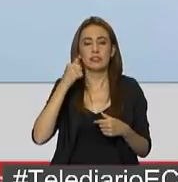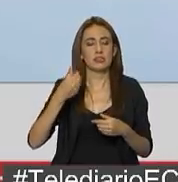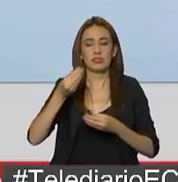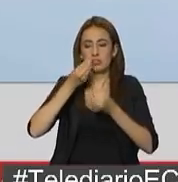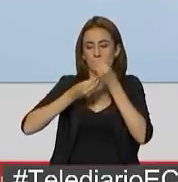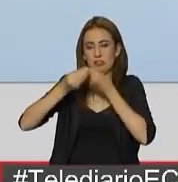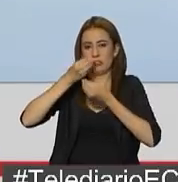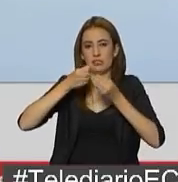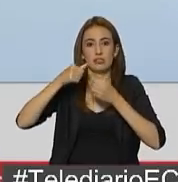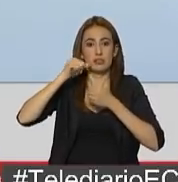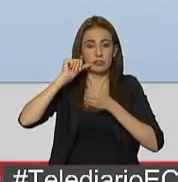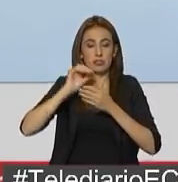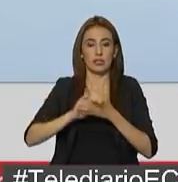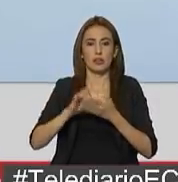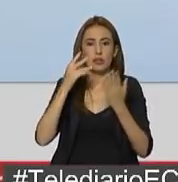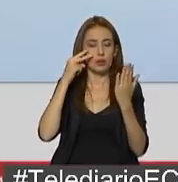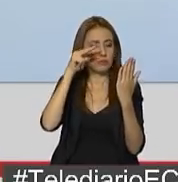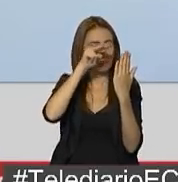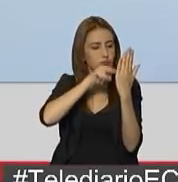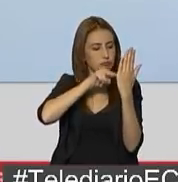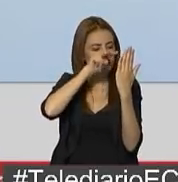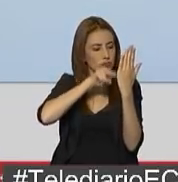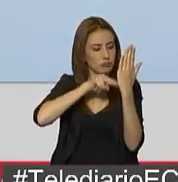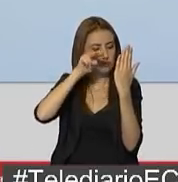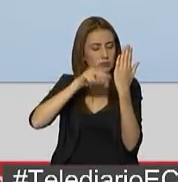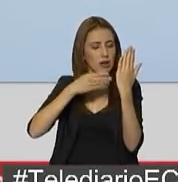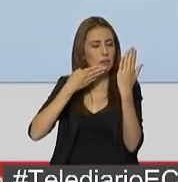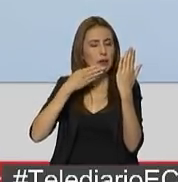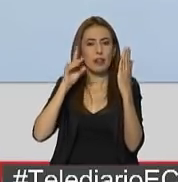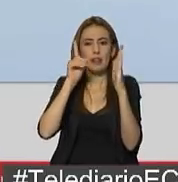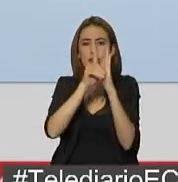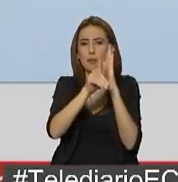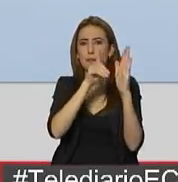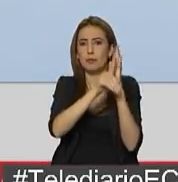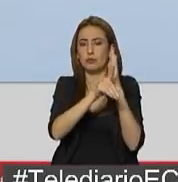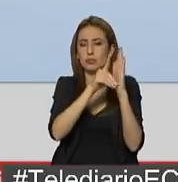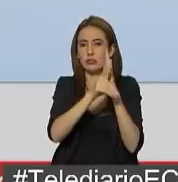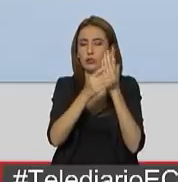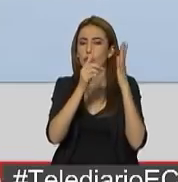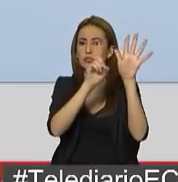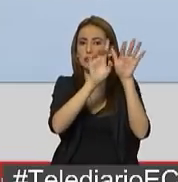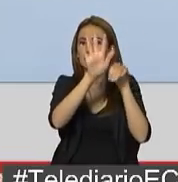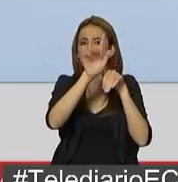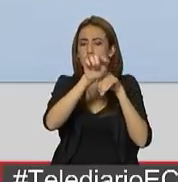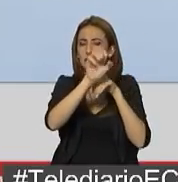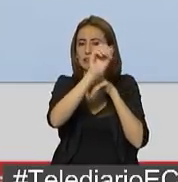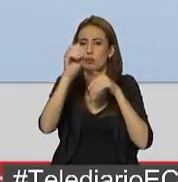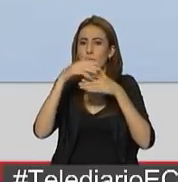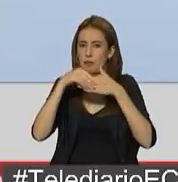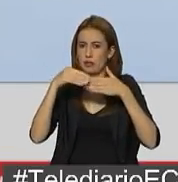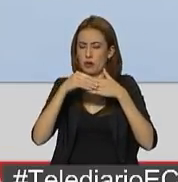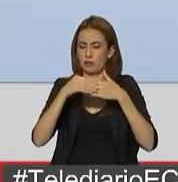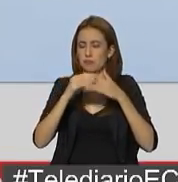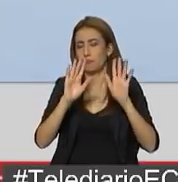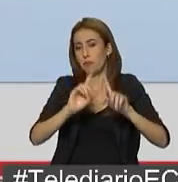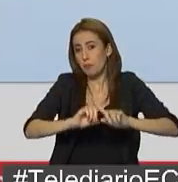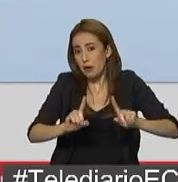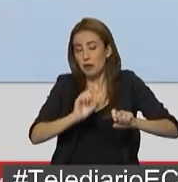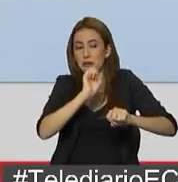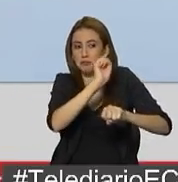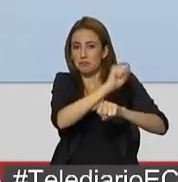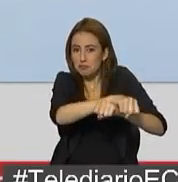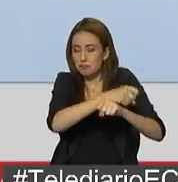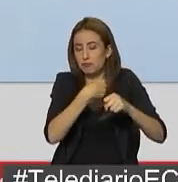y revisé mi cuenta y vi que había hecho un depósito en cheque por $65,000. No le presté mucha atención